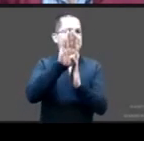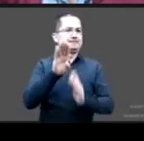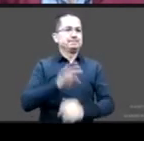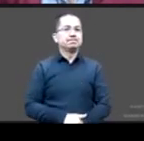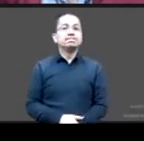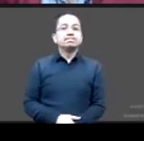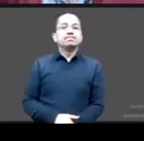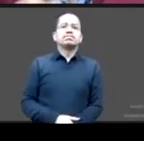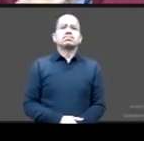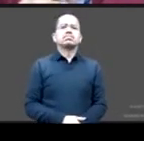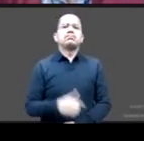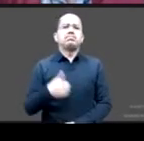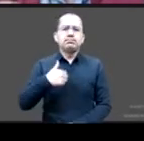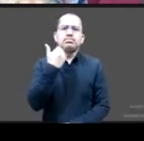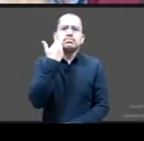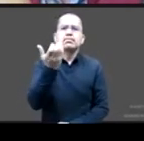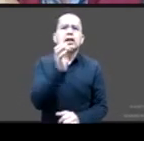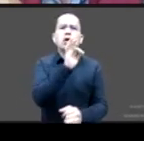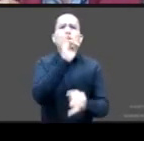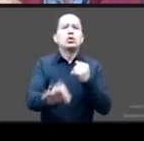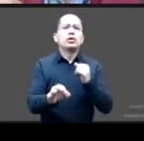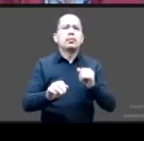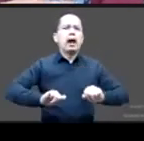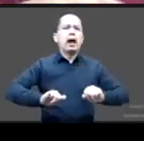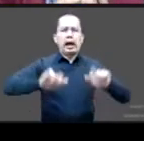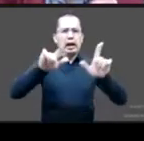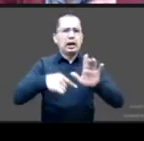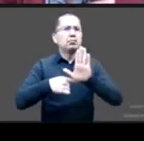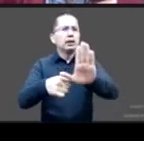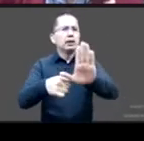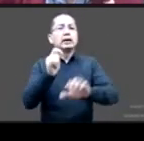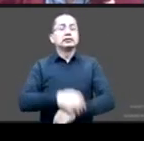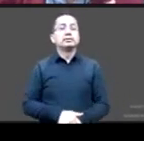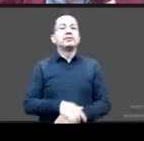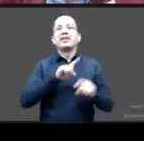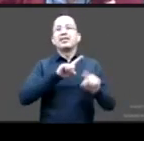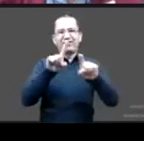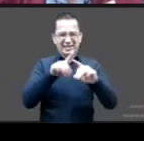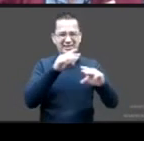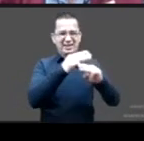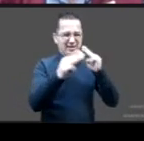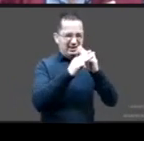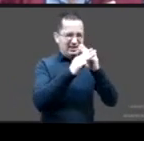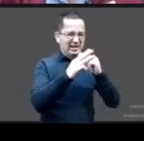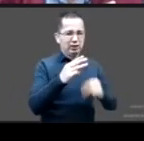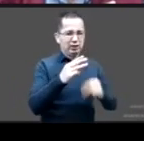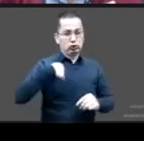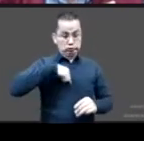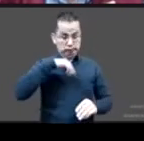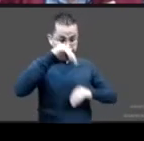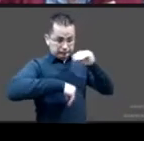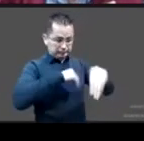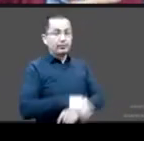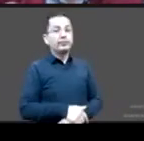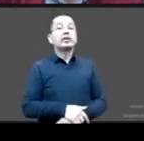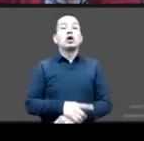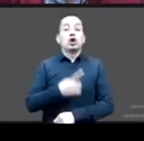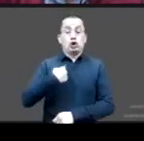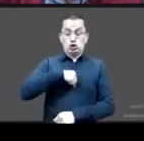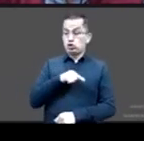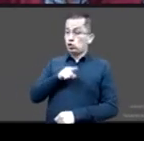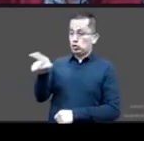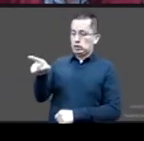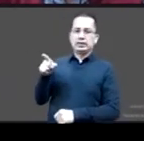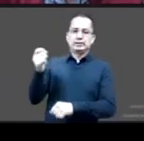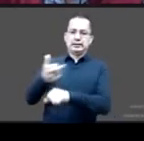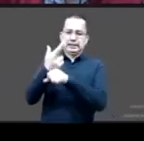de utilidad y esta es mi última diapositiva nosotros en asocio con el ministerio de educación de Colombia tenemos una plataforma que se